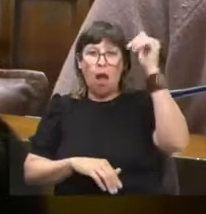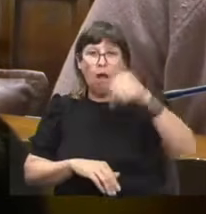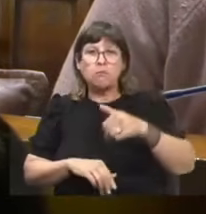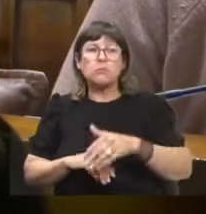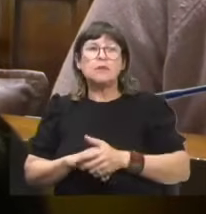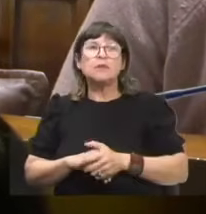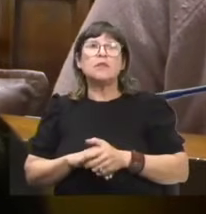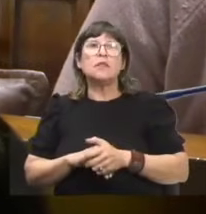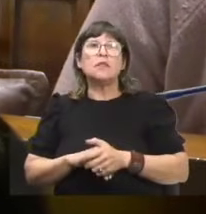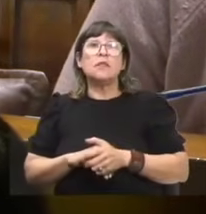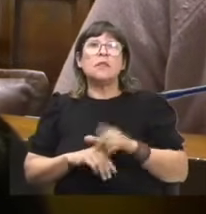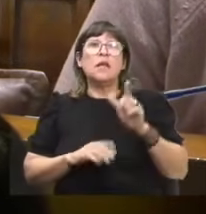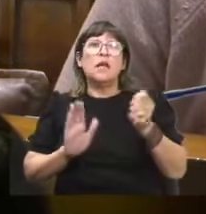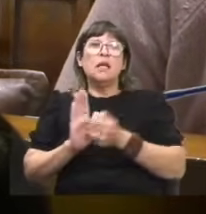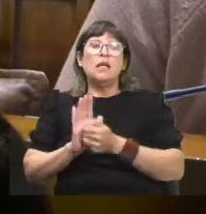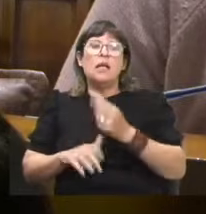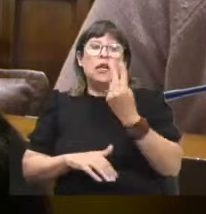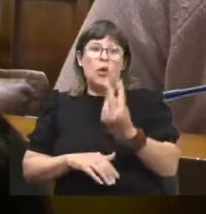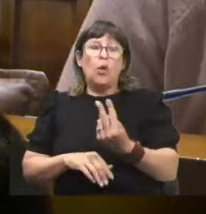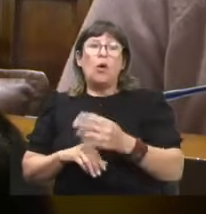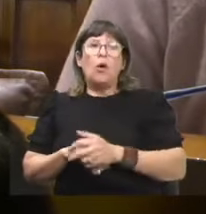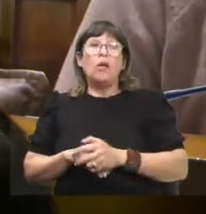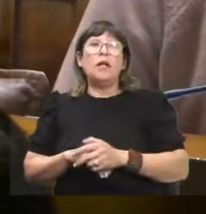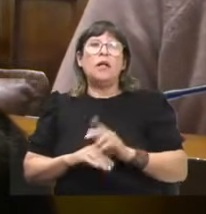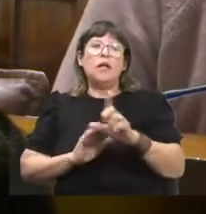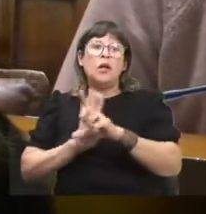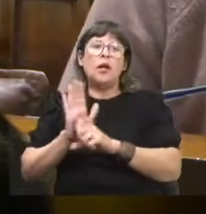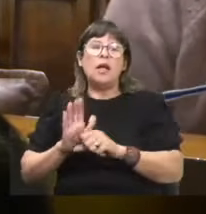República y artículo 2 de la Ley